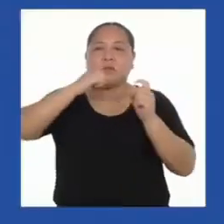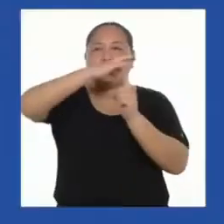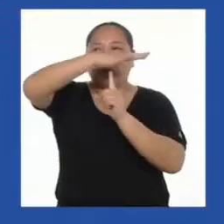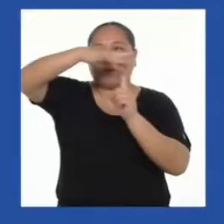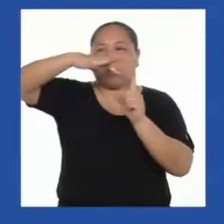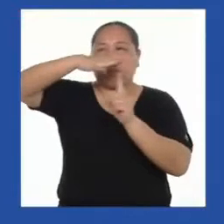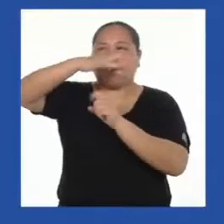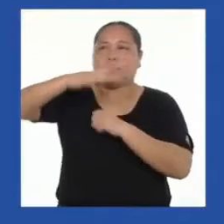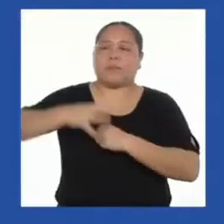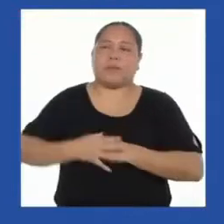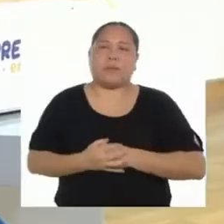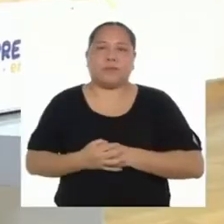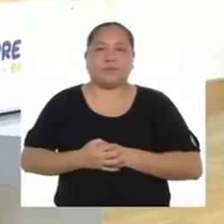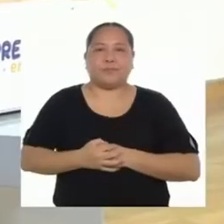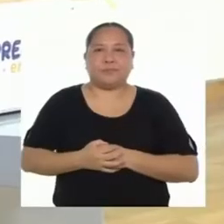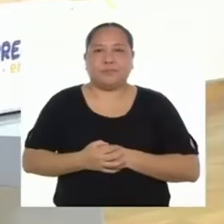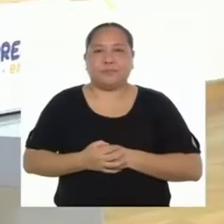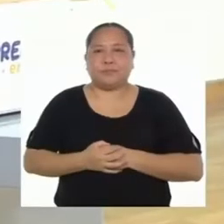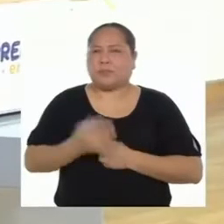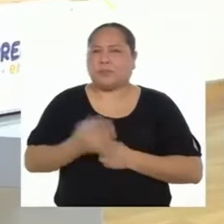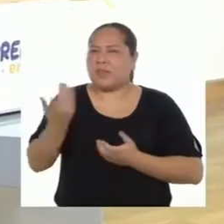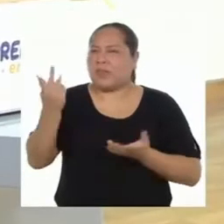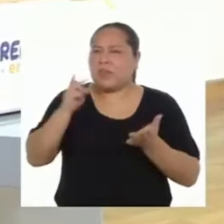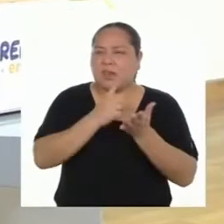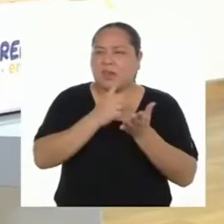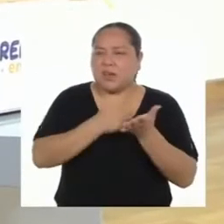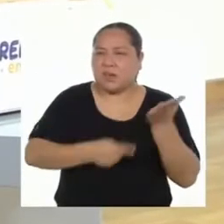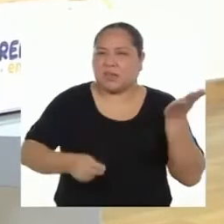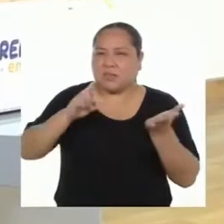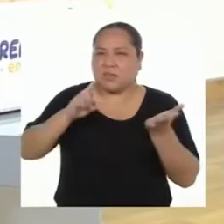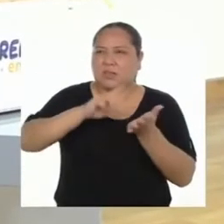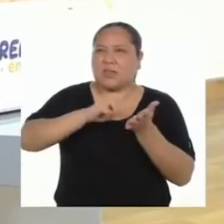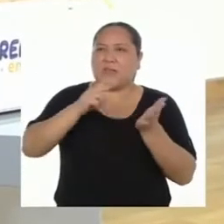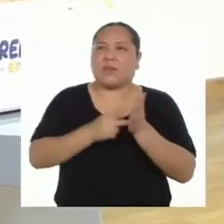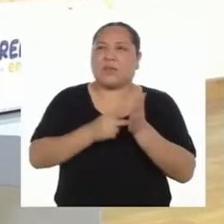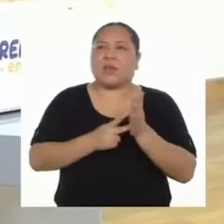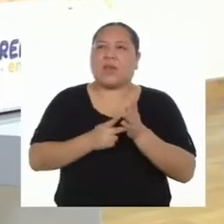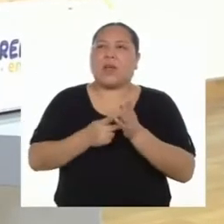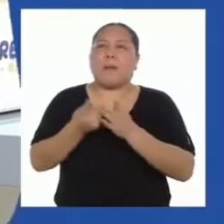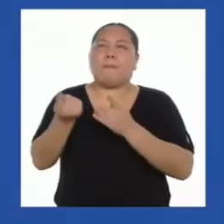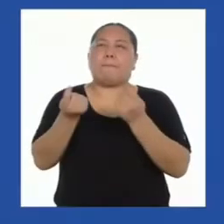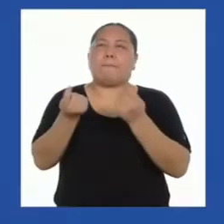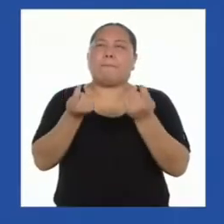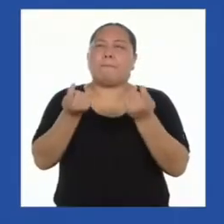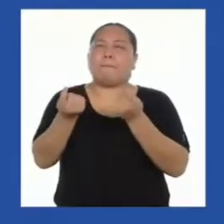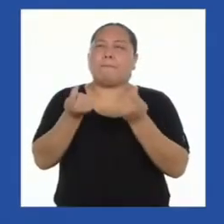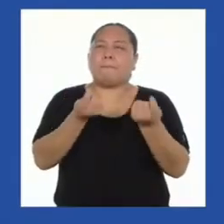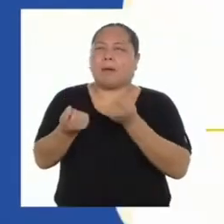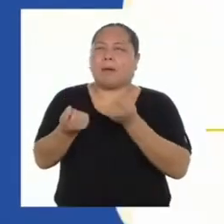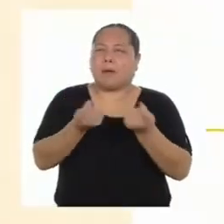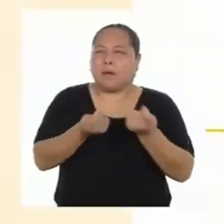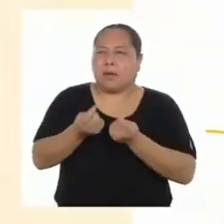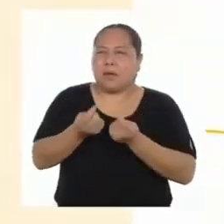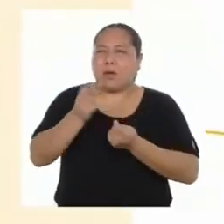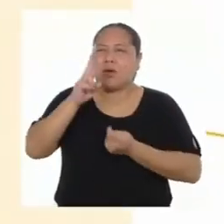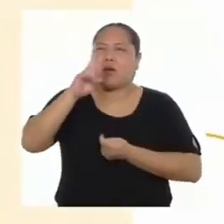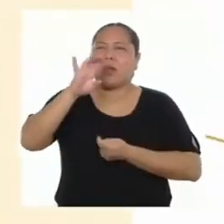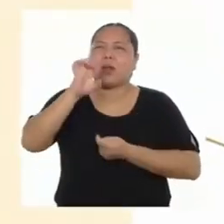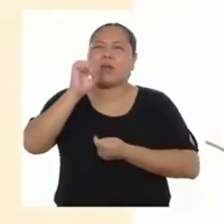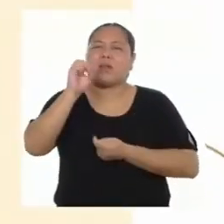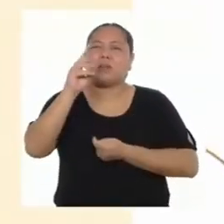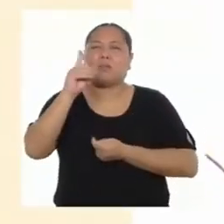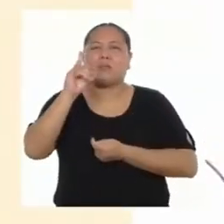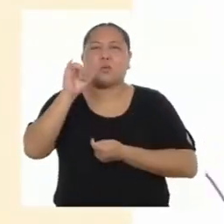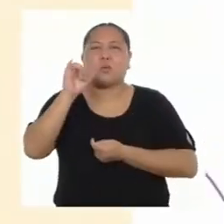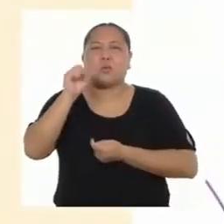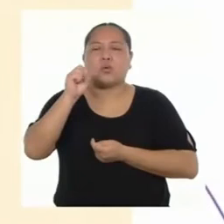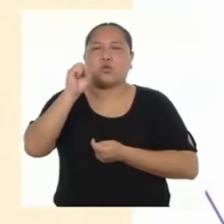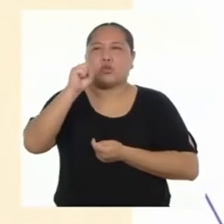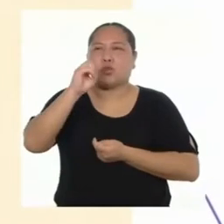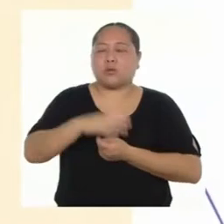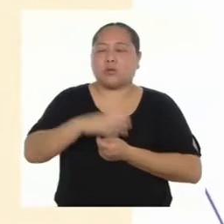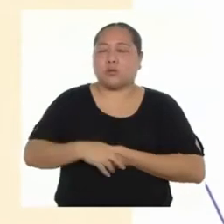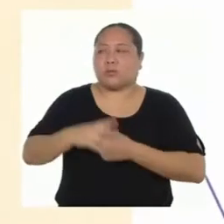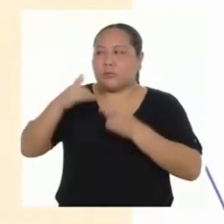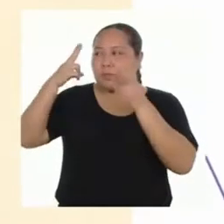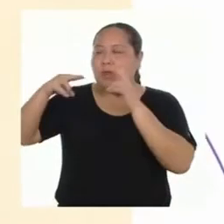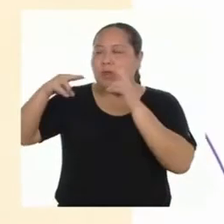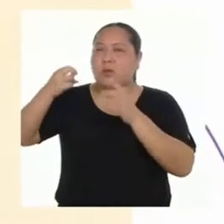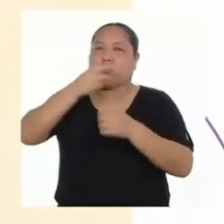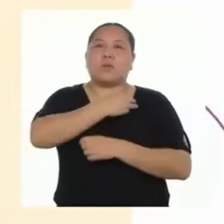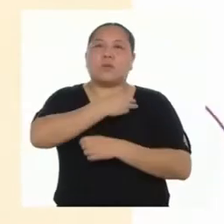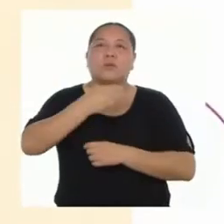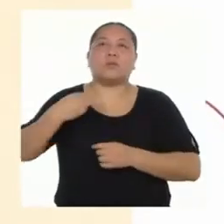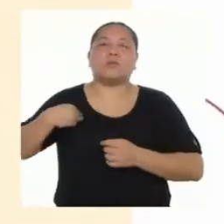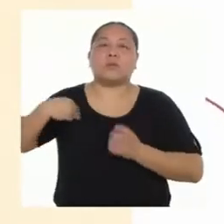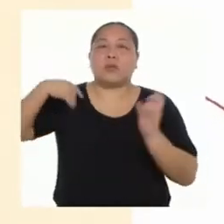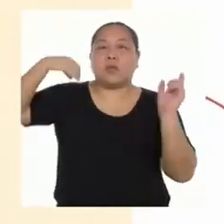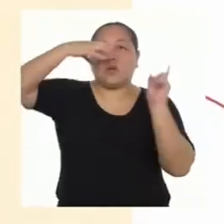ambiente. ¿Qué quiere decir el manejo de los residuos sólidos? Tomando como referencia al Ministerio del Ambiente,